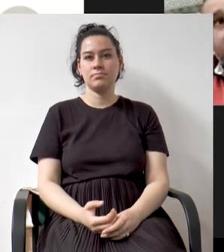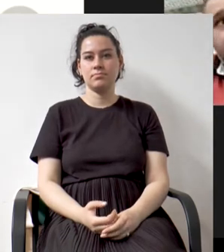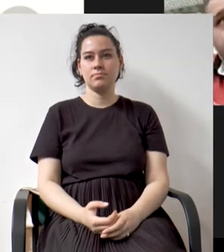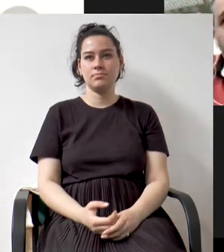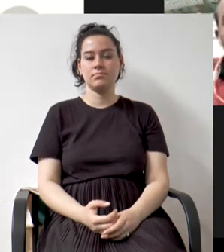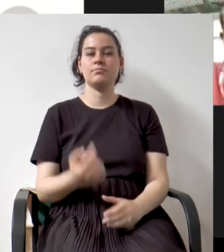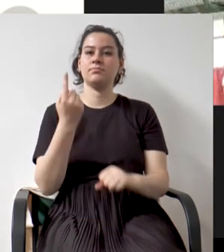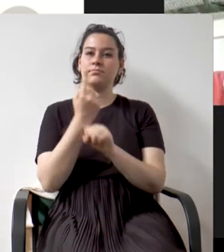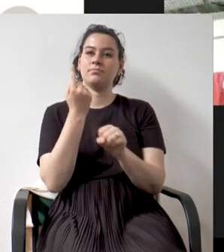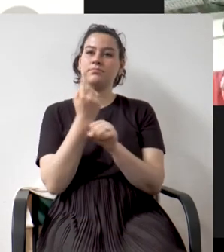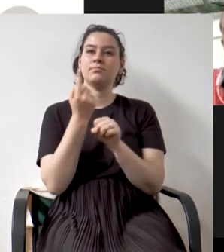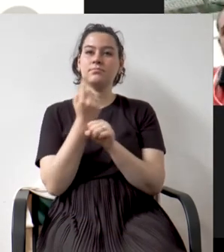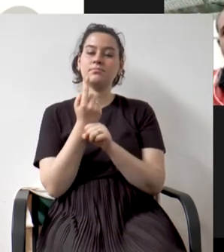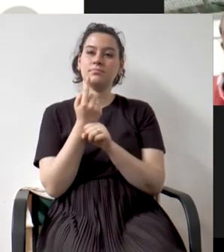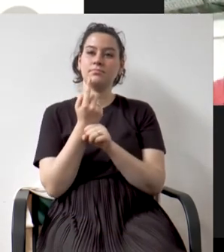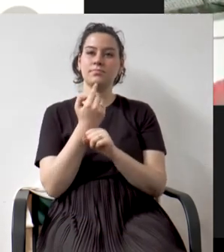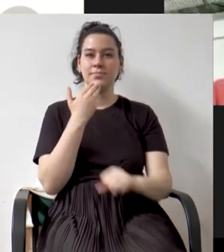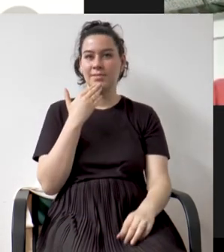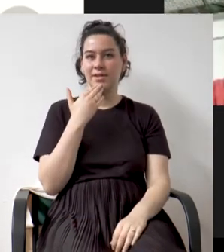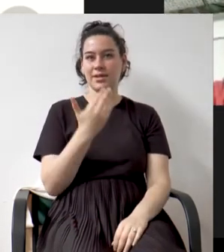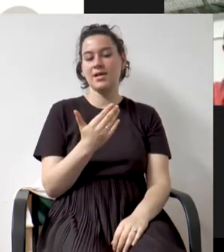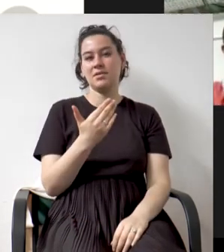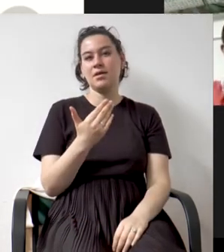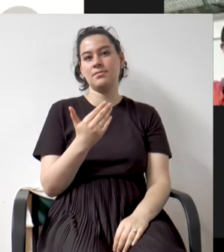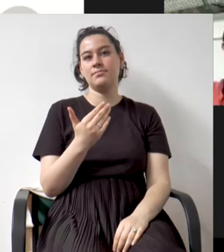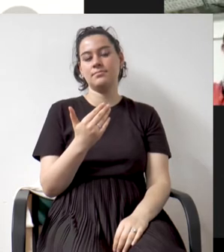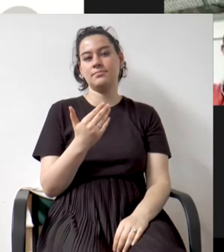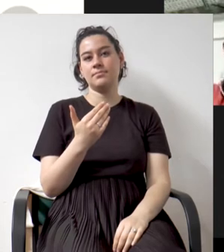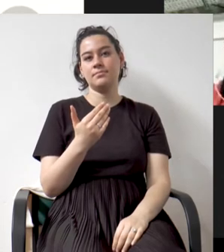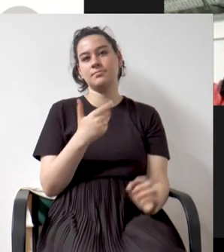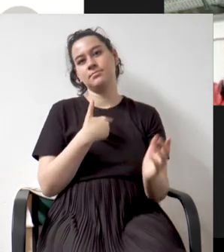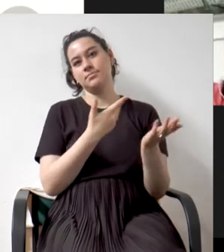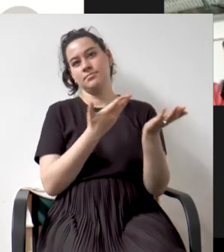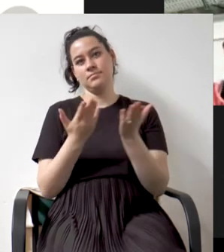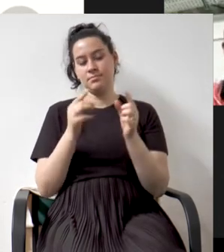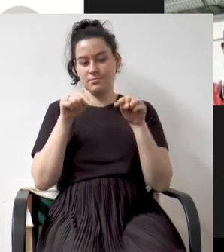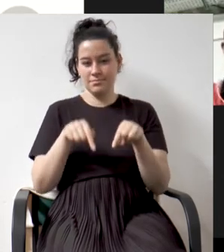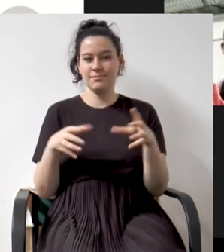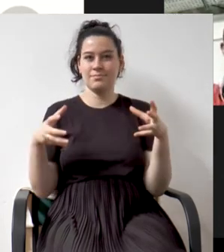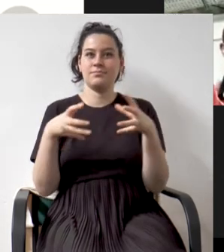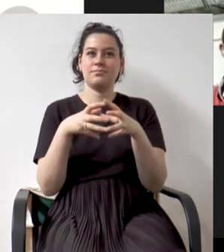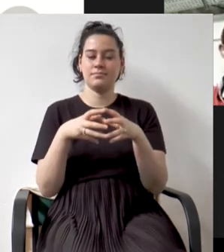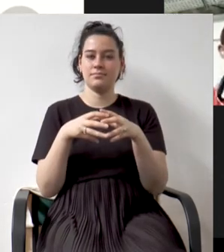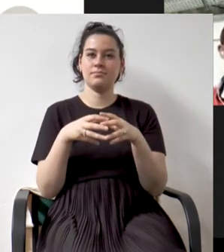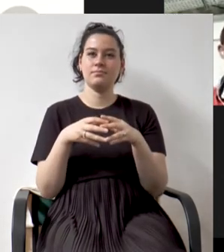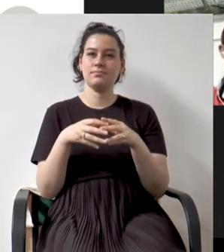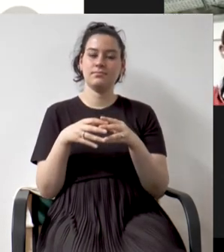En primer lugar, agradecer la invitación a participar de esta instancia.